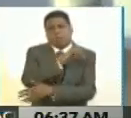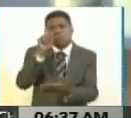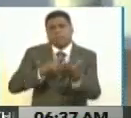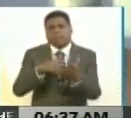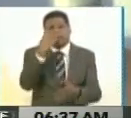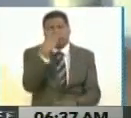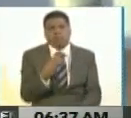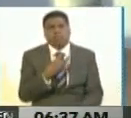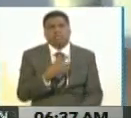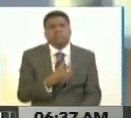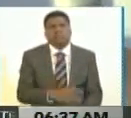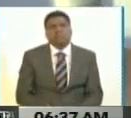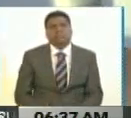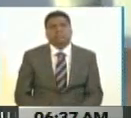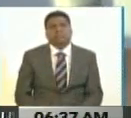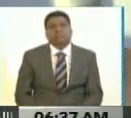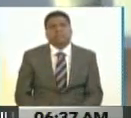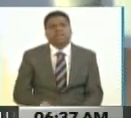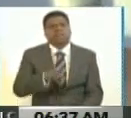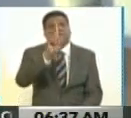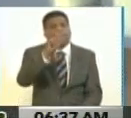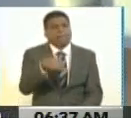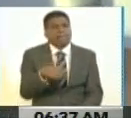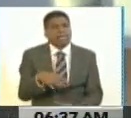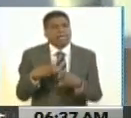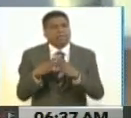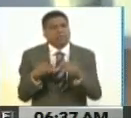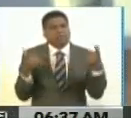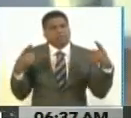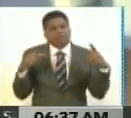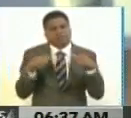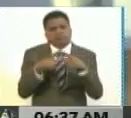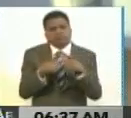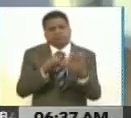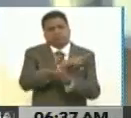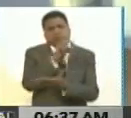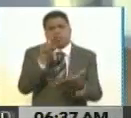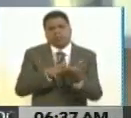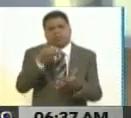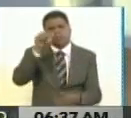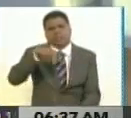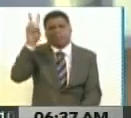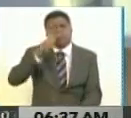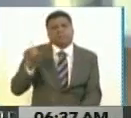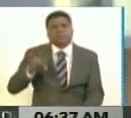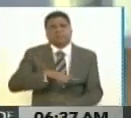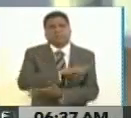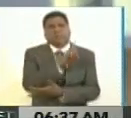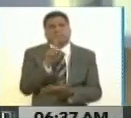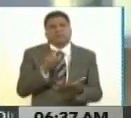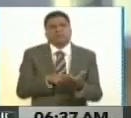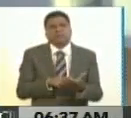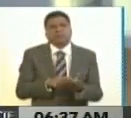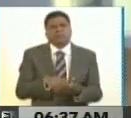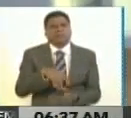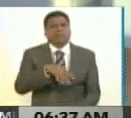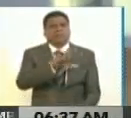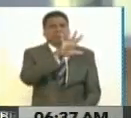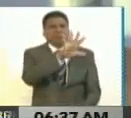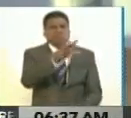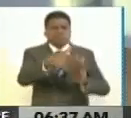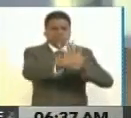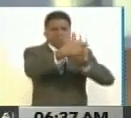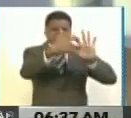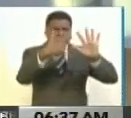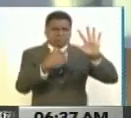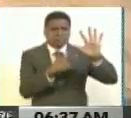indicador fundamental. También ha sido reducido ostensiblemente, y en Venezuela en concreto hubo un quinquenio donde fue la mayor mejoría